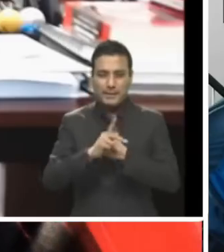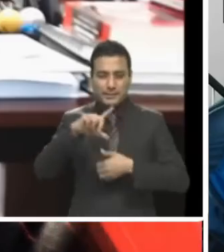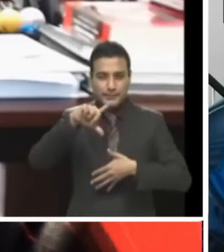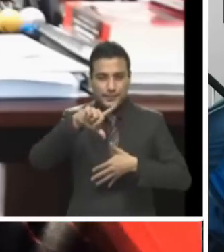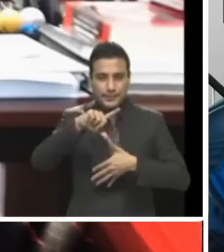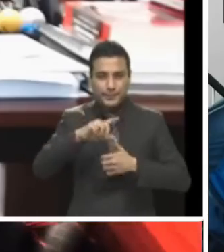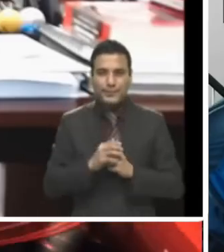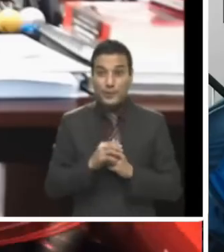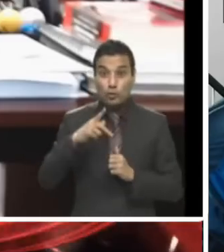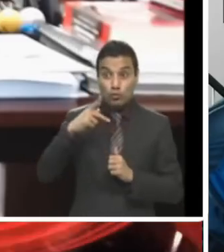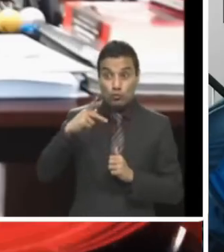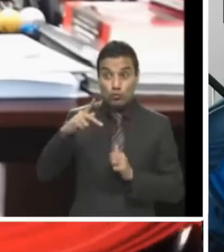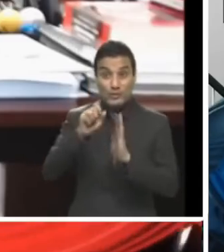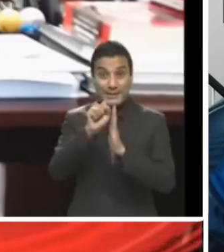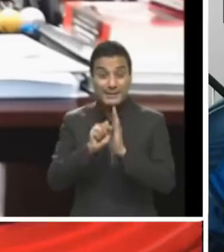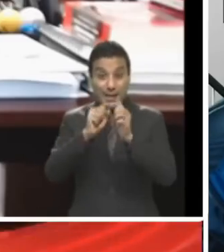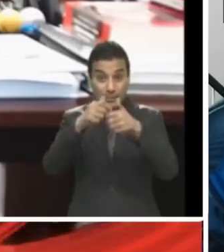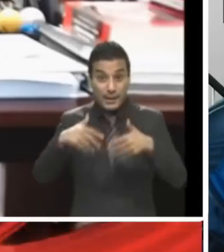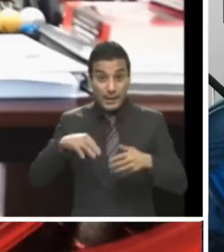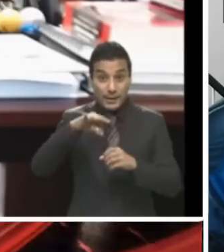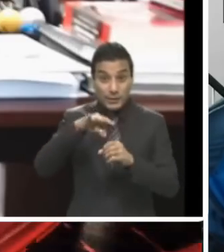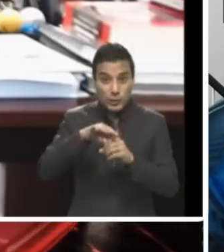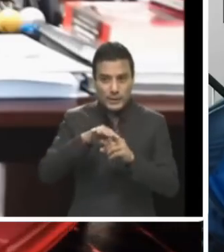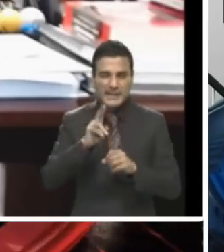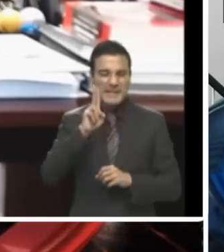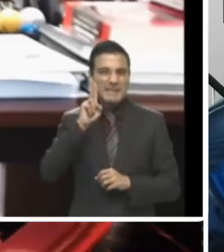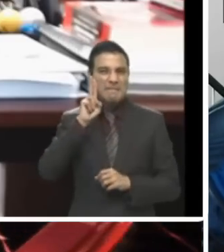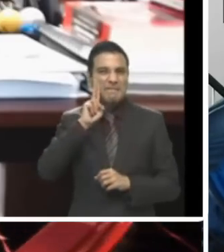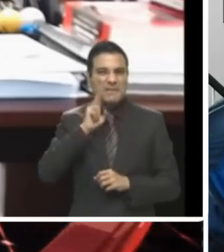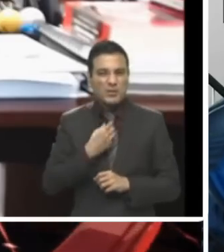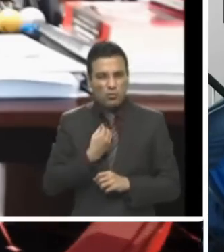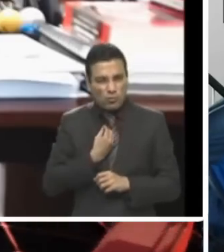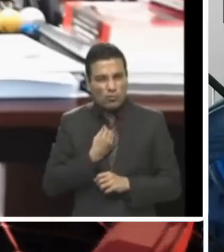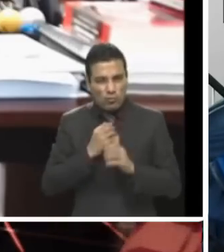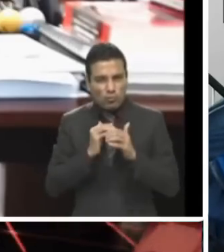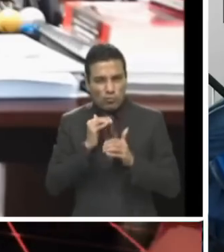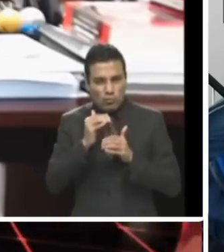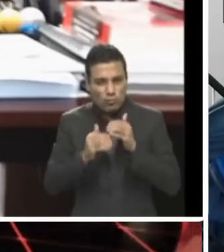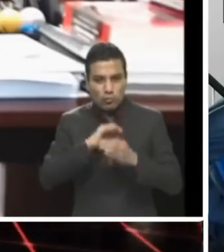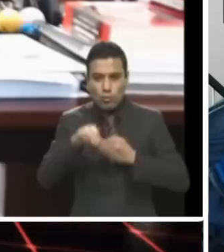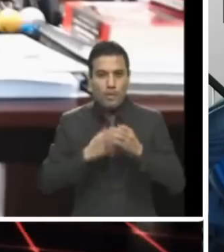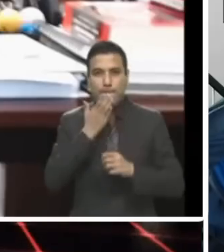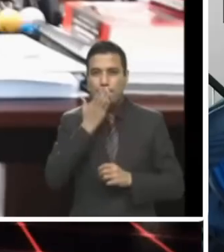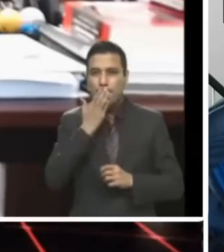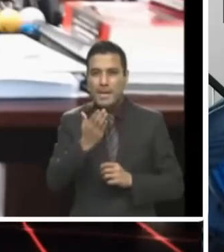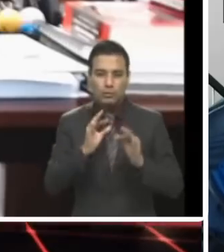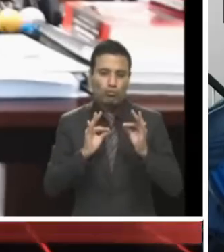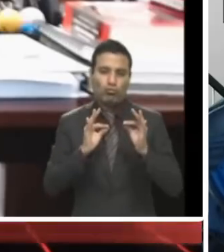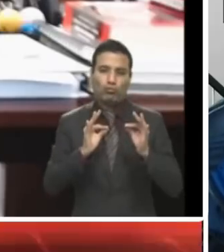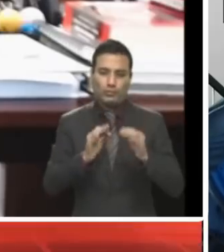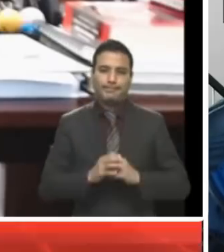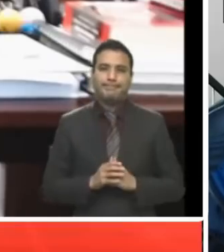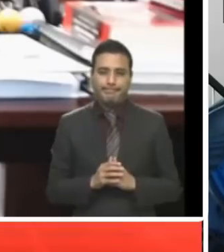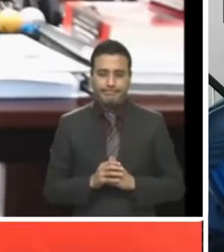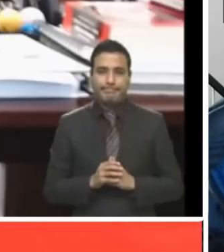electoral y ha sido puesta a prueba y ha resultado exitoso para recrear democráticamente